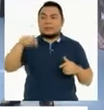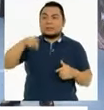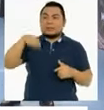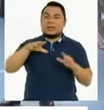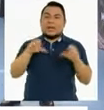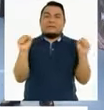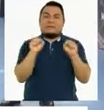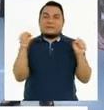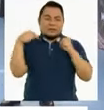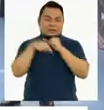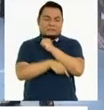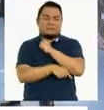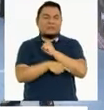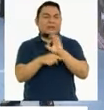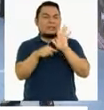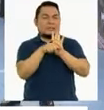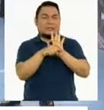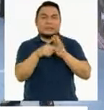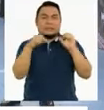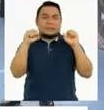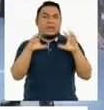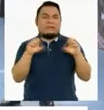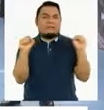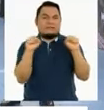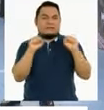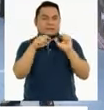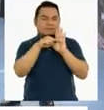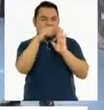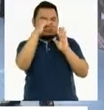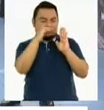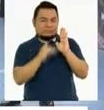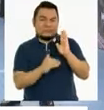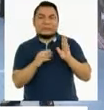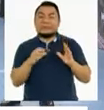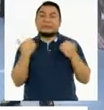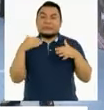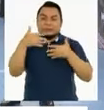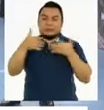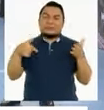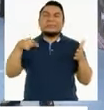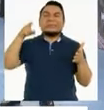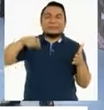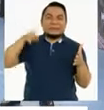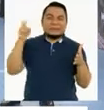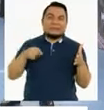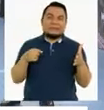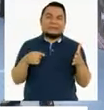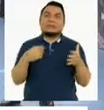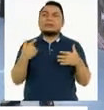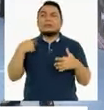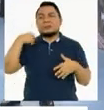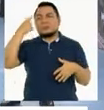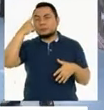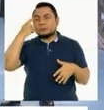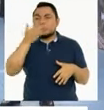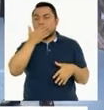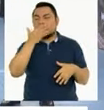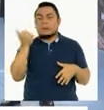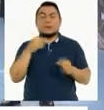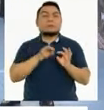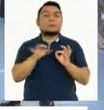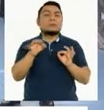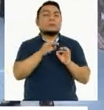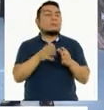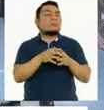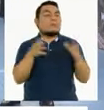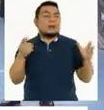muy exigentes, muy difíciles de satisfacer. Estamos haciendo lo posible para que la mayoría de regiones